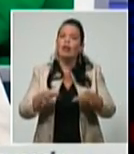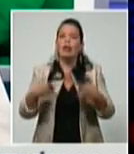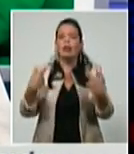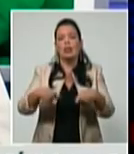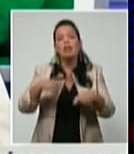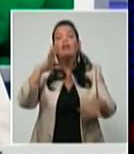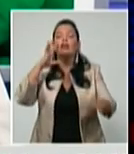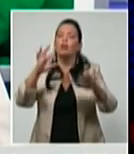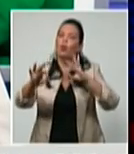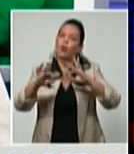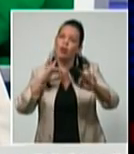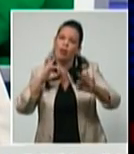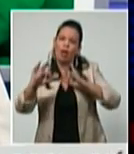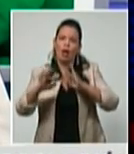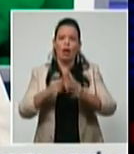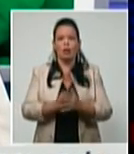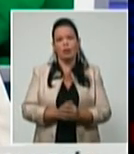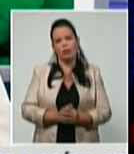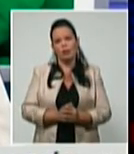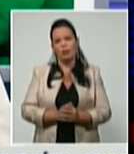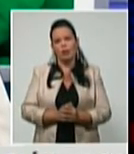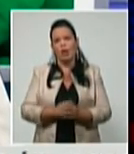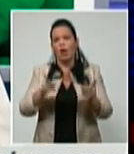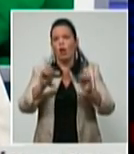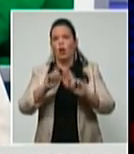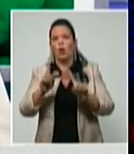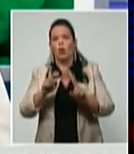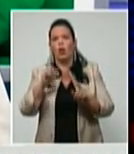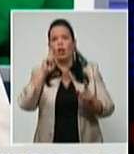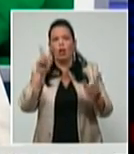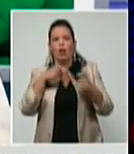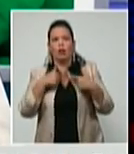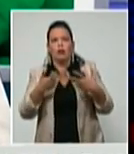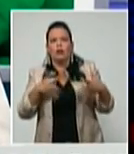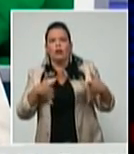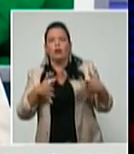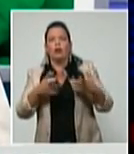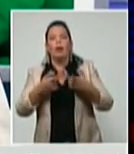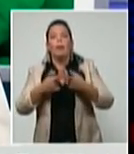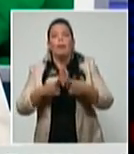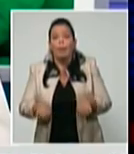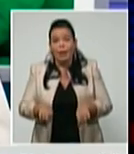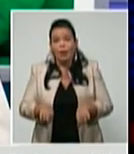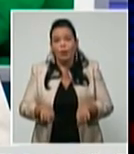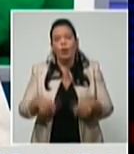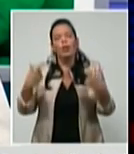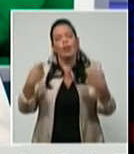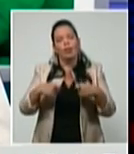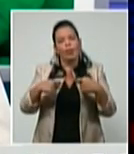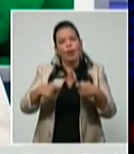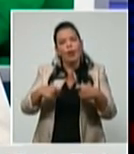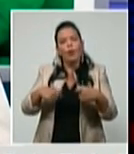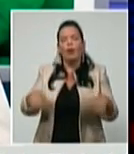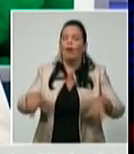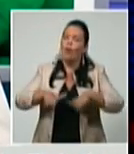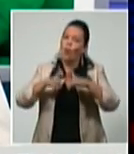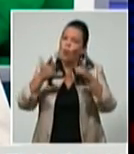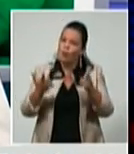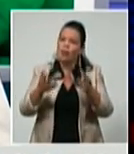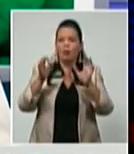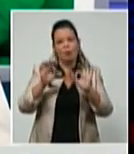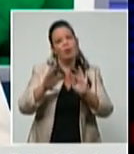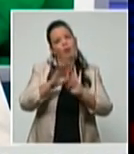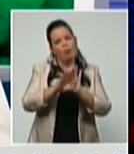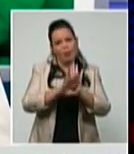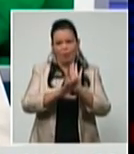personas, no para cogerle miedo a nadie, sino para que realmente cumpla con lo que está establecido y evitemos que pueda, si es que